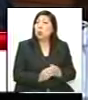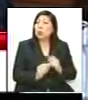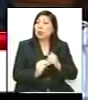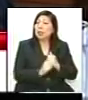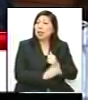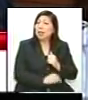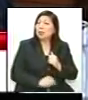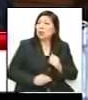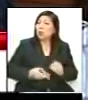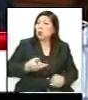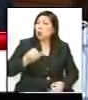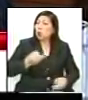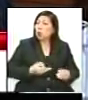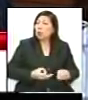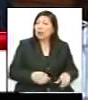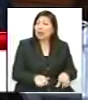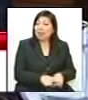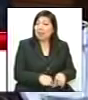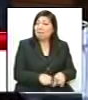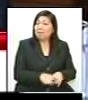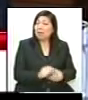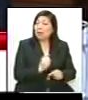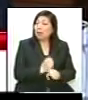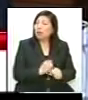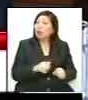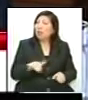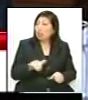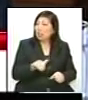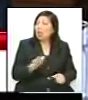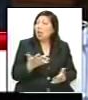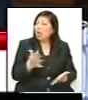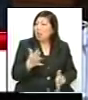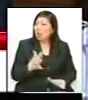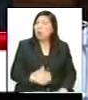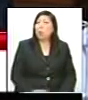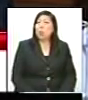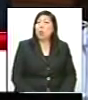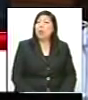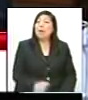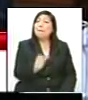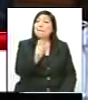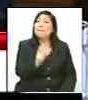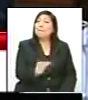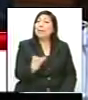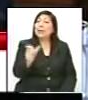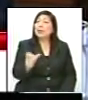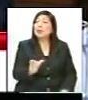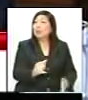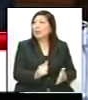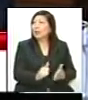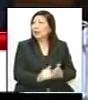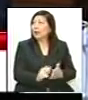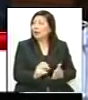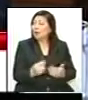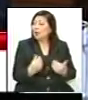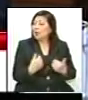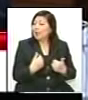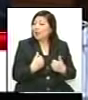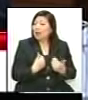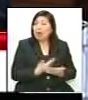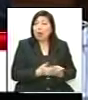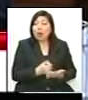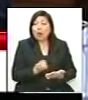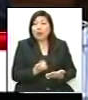Nacional de Justicia, que también va a hacer una labor similar, buscando a personas que no tengan